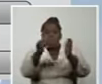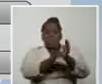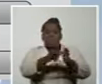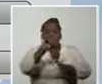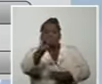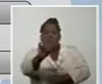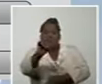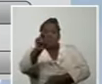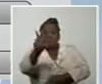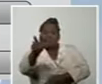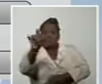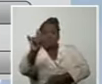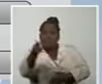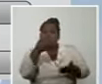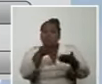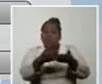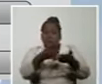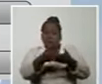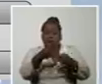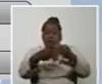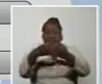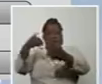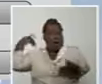92.629 muestras realizadas y